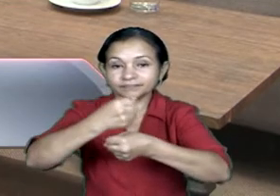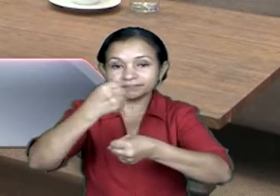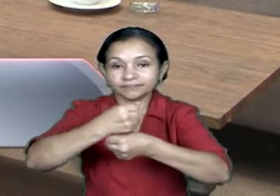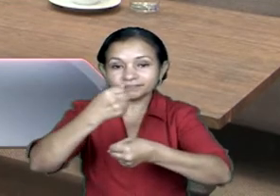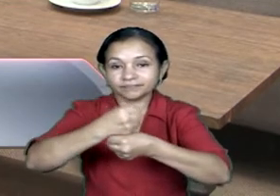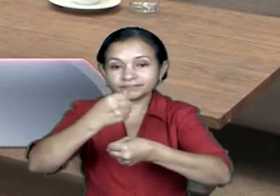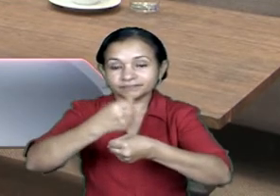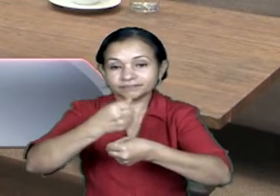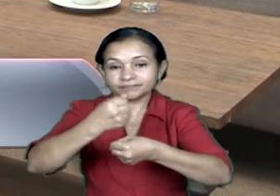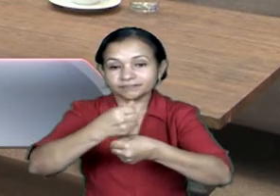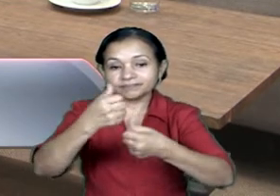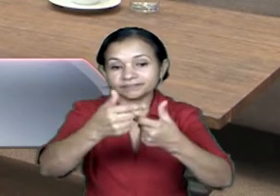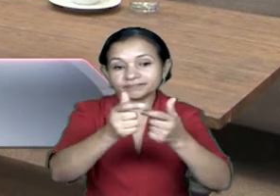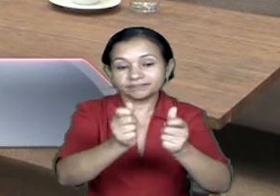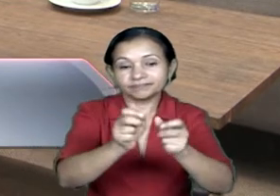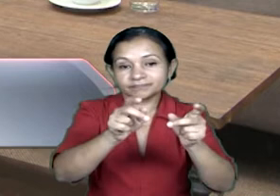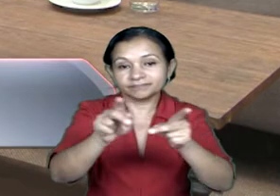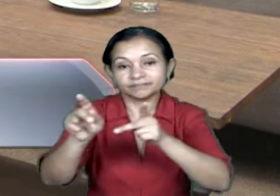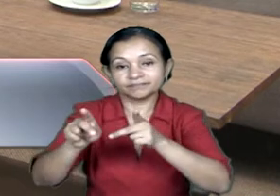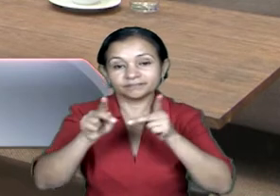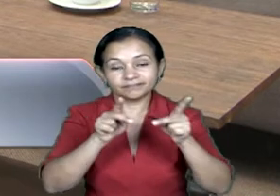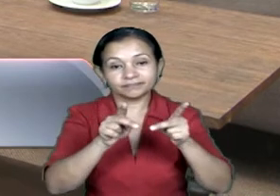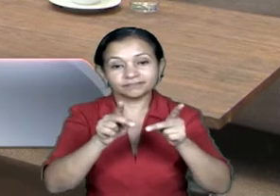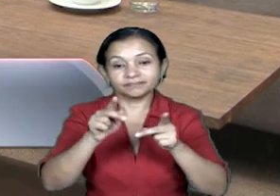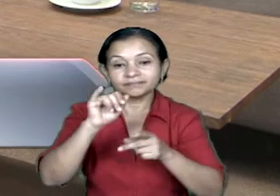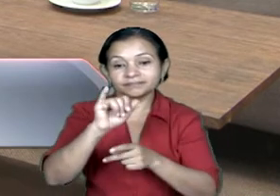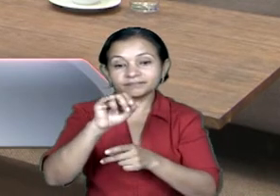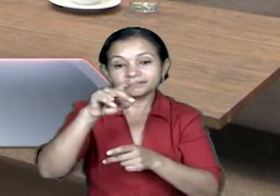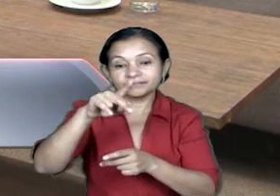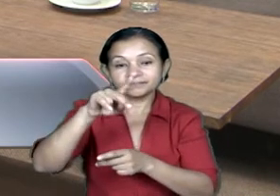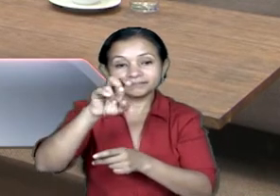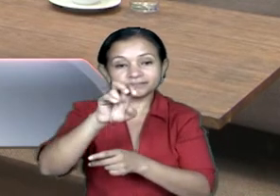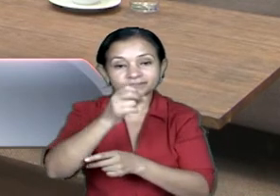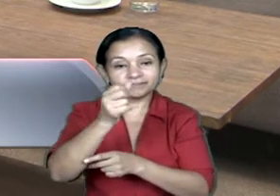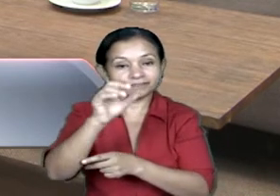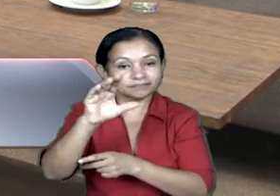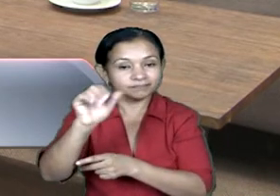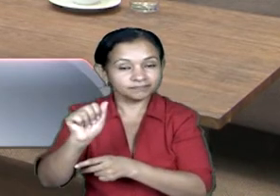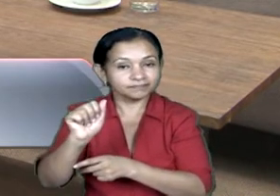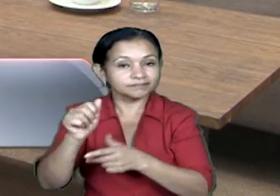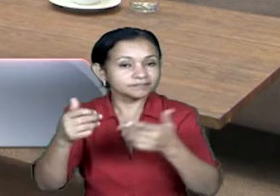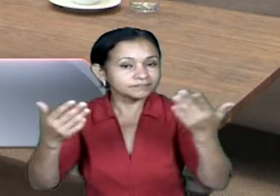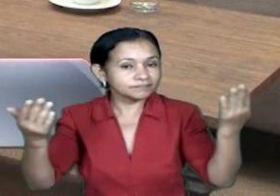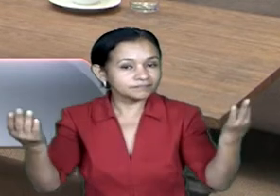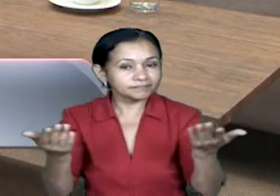con los técnicos de INPESCA para